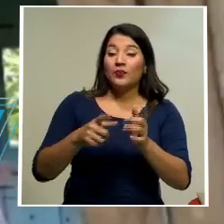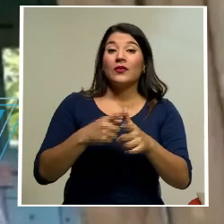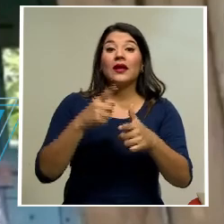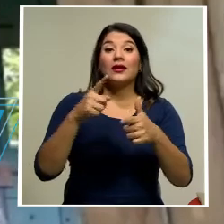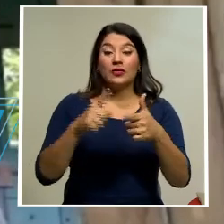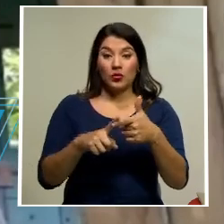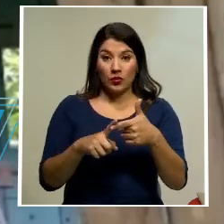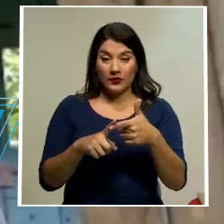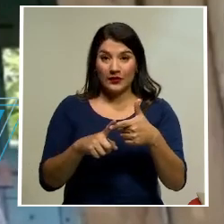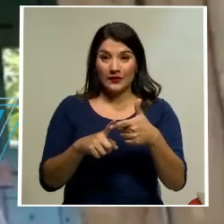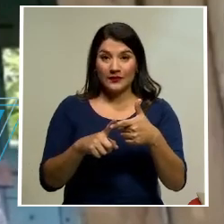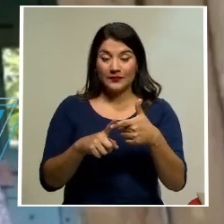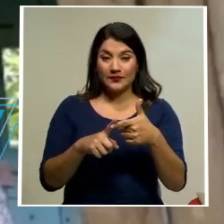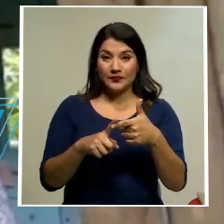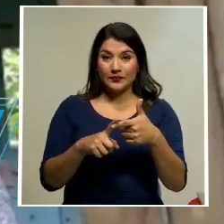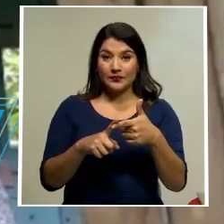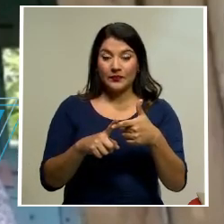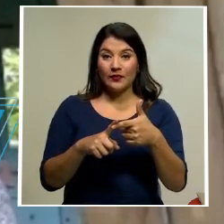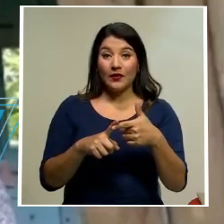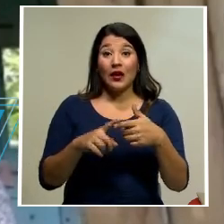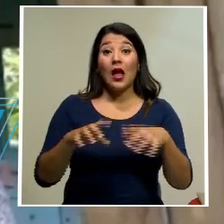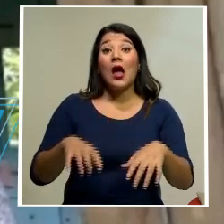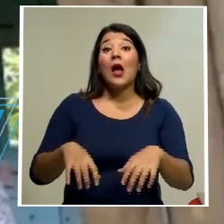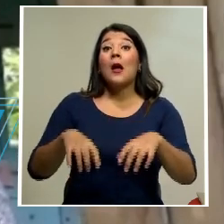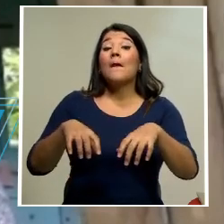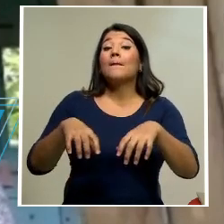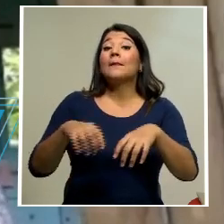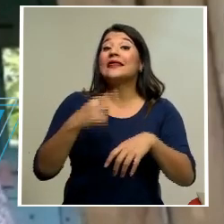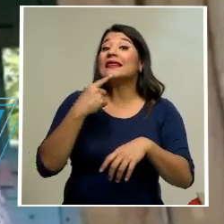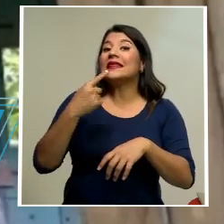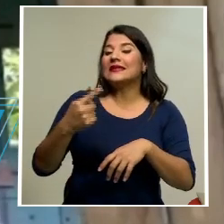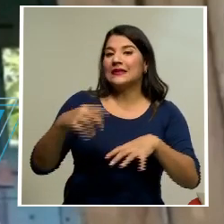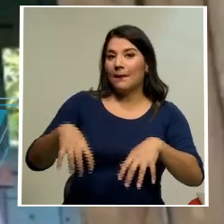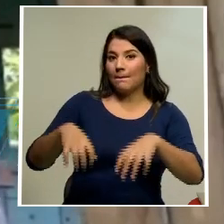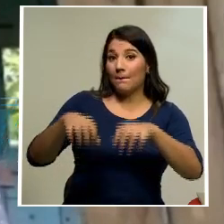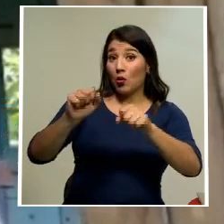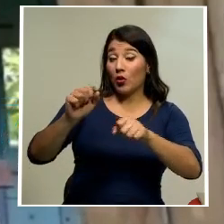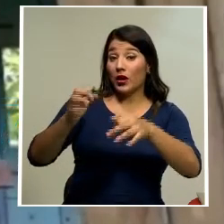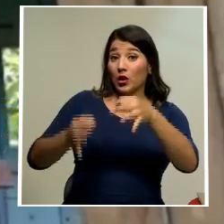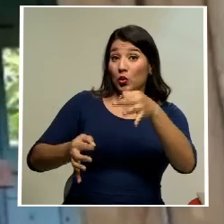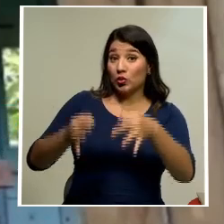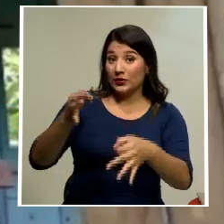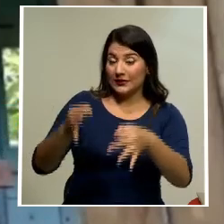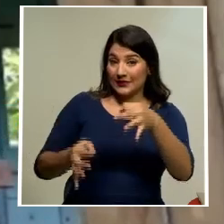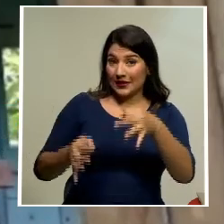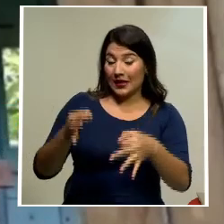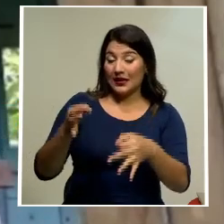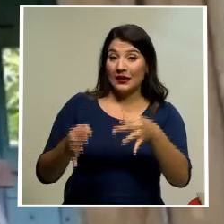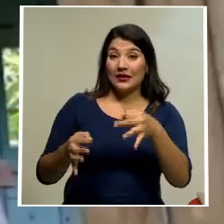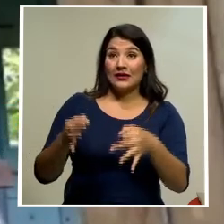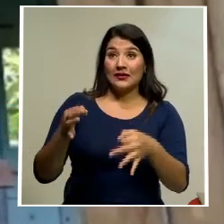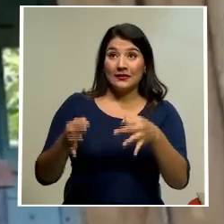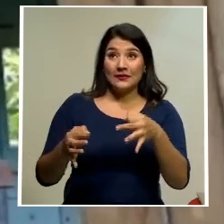de el Poder Judicial, ¿verdad? Este